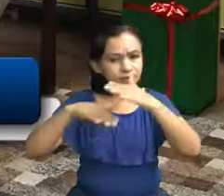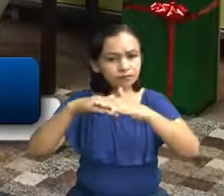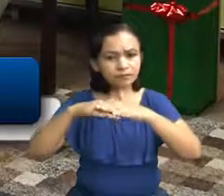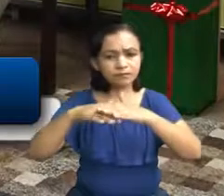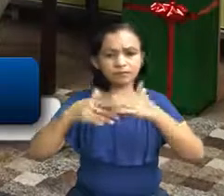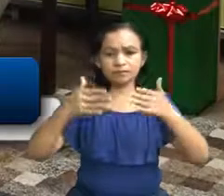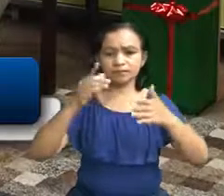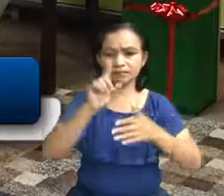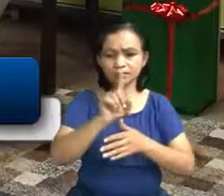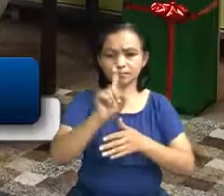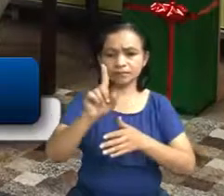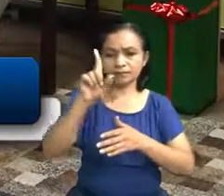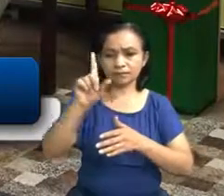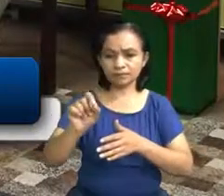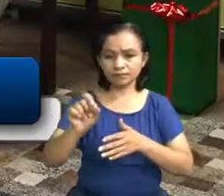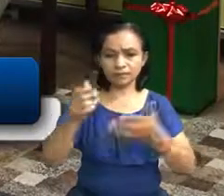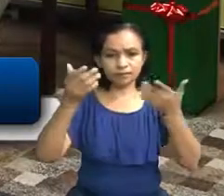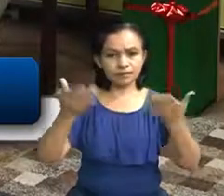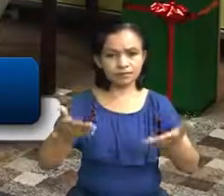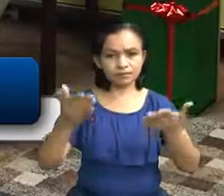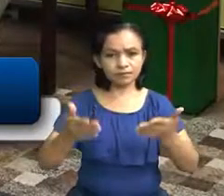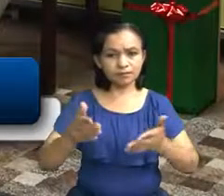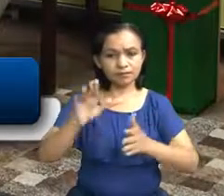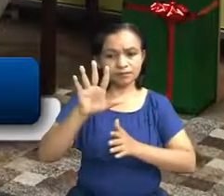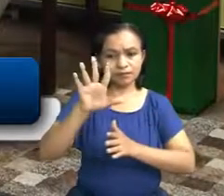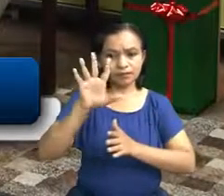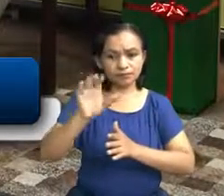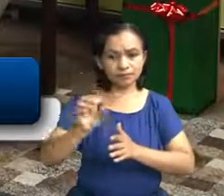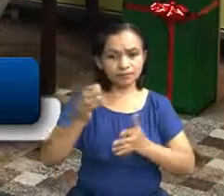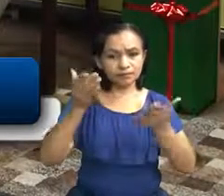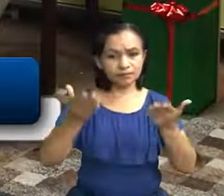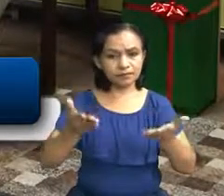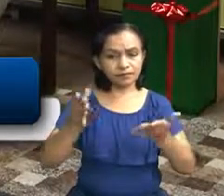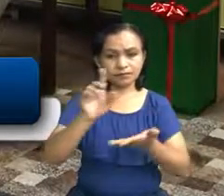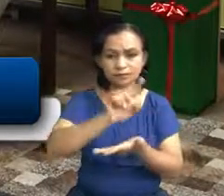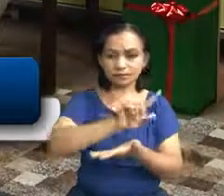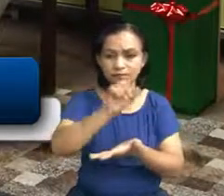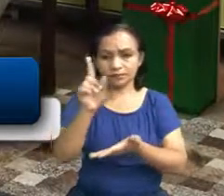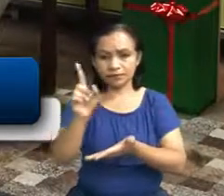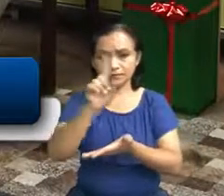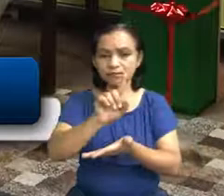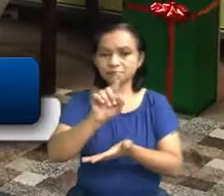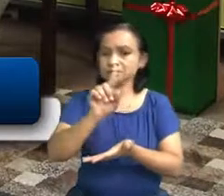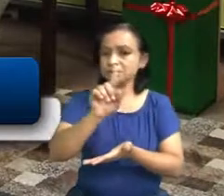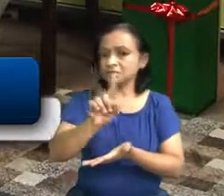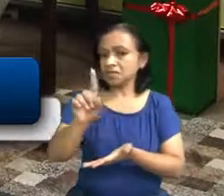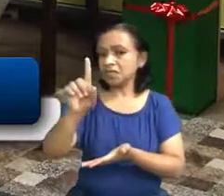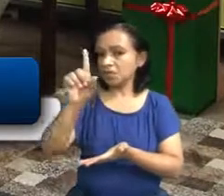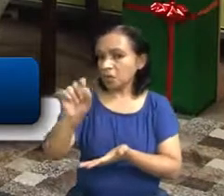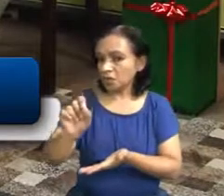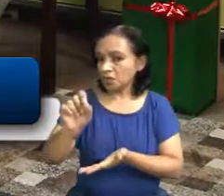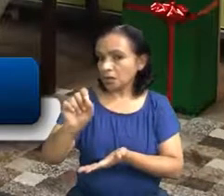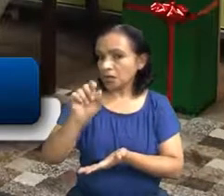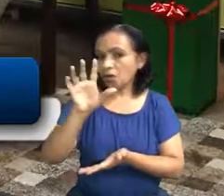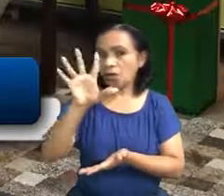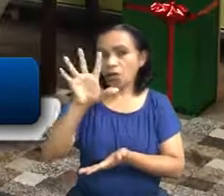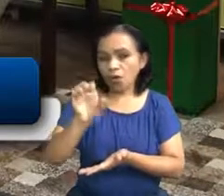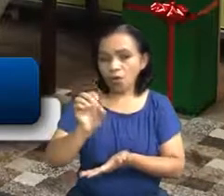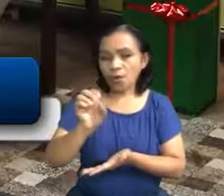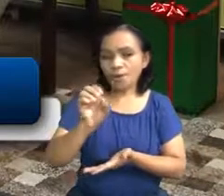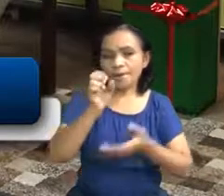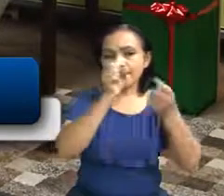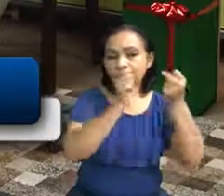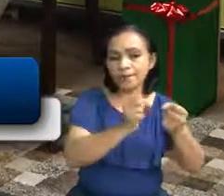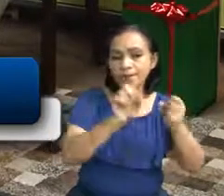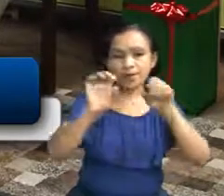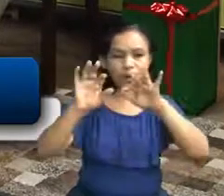de 110 libras hacia arriba o el equivalente de 50 kilogramos, ¿verdad? 50 kilos o 110 libras hacia arriba. Estar bien, para ambos sexos.